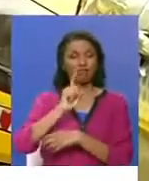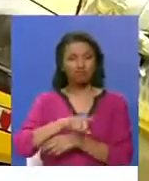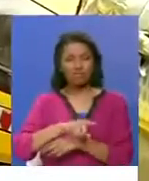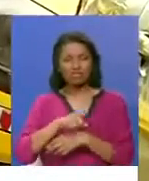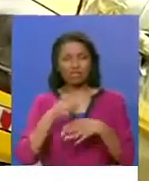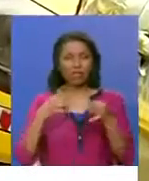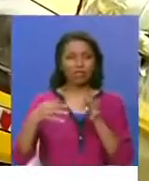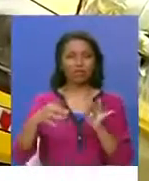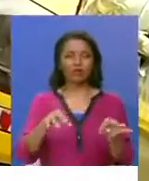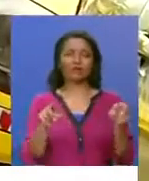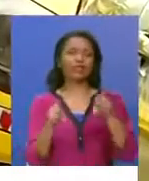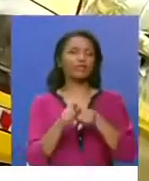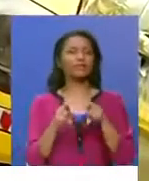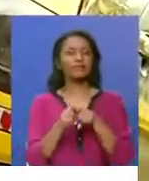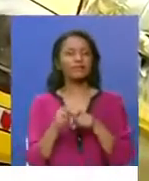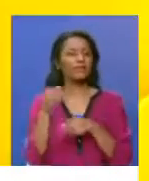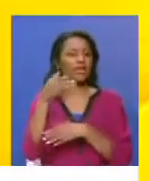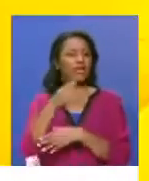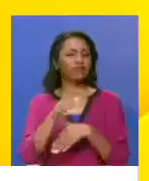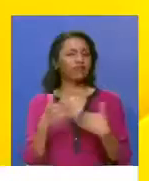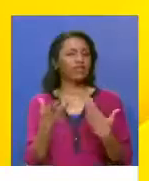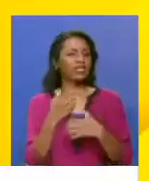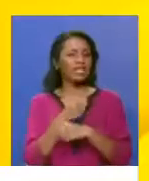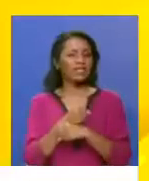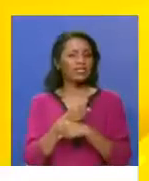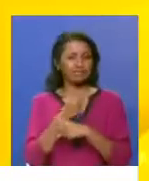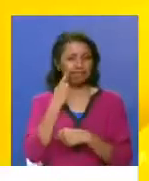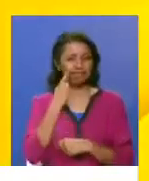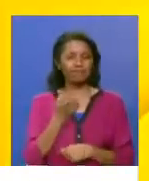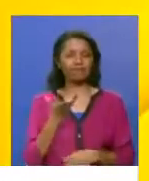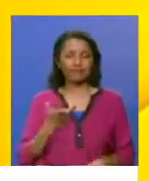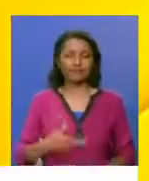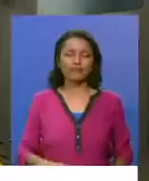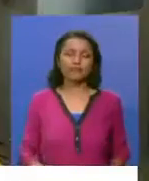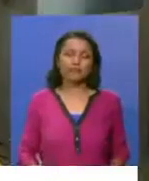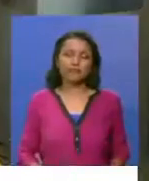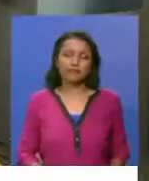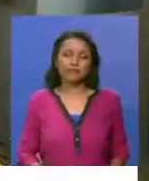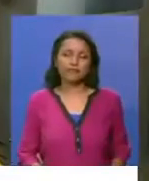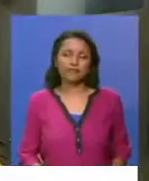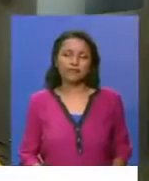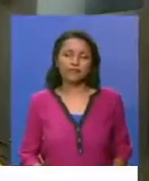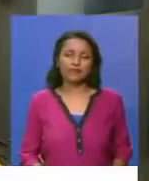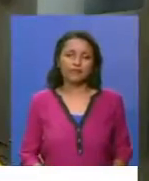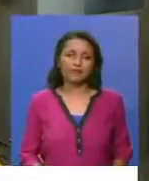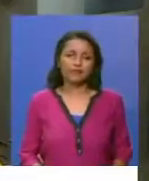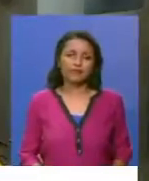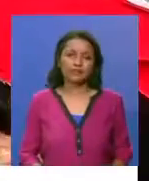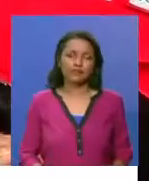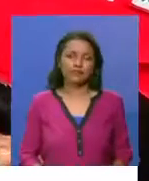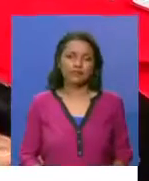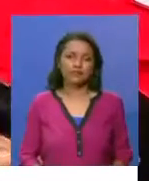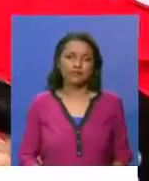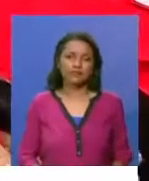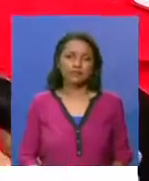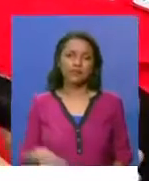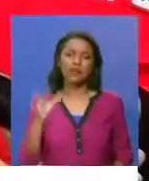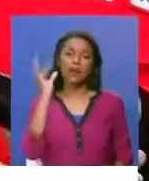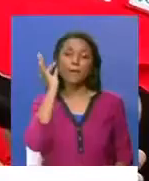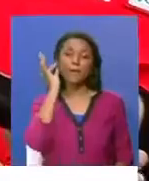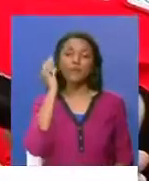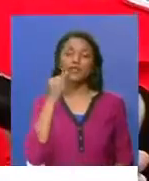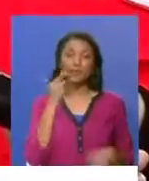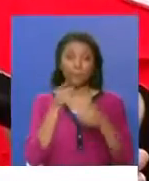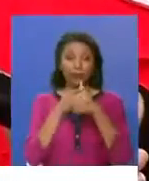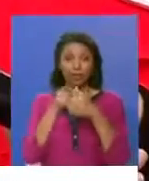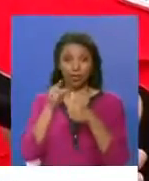una vez llegan los conductores aquí a la estación de combustible? A continuación le detallamos. Se va a ingresar la